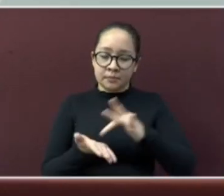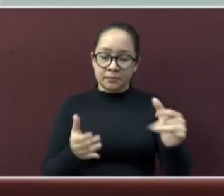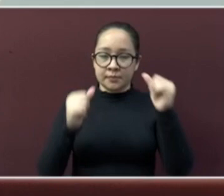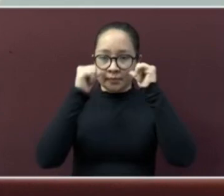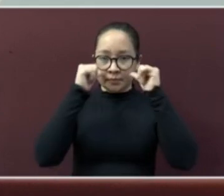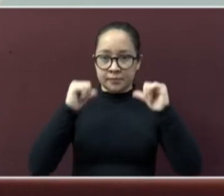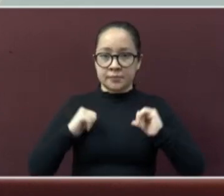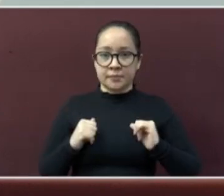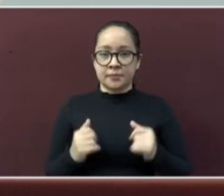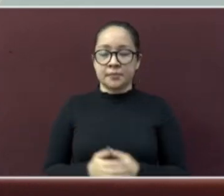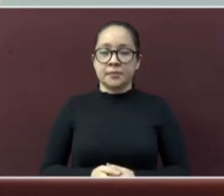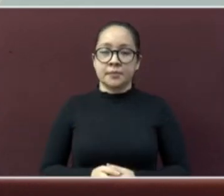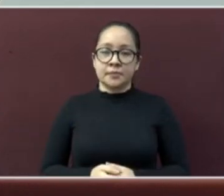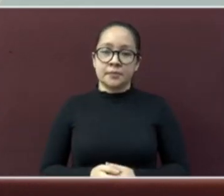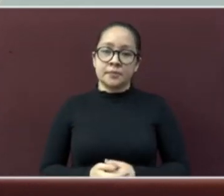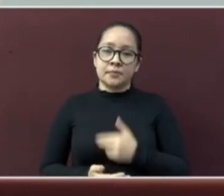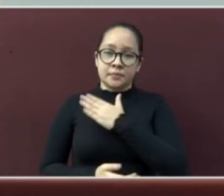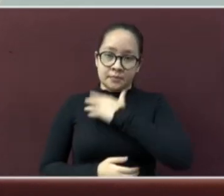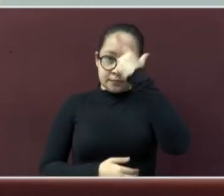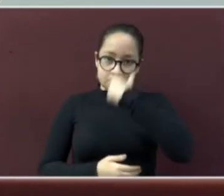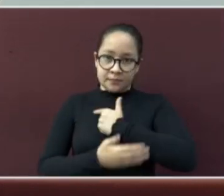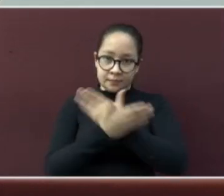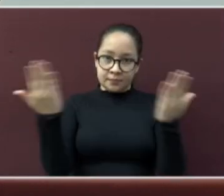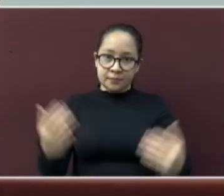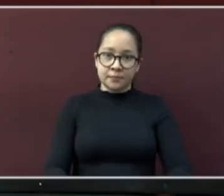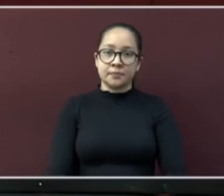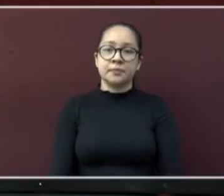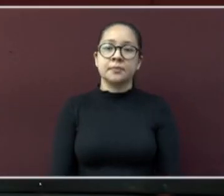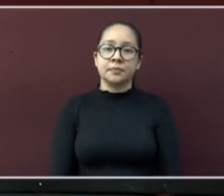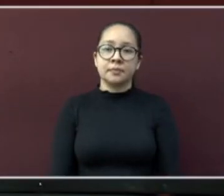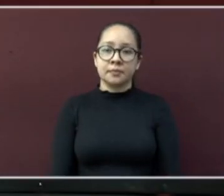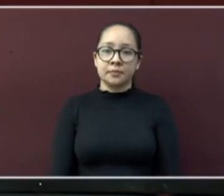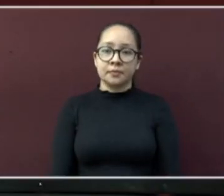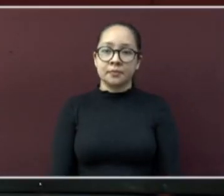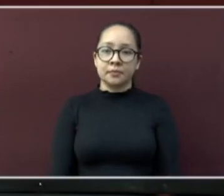y que pasen ustedes muy pero muy buenas noches